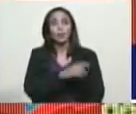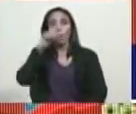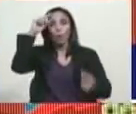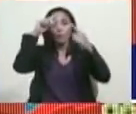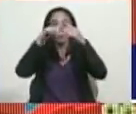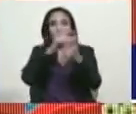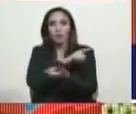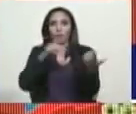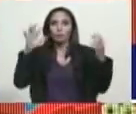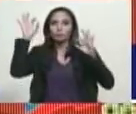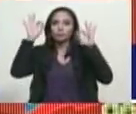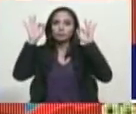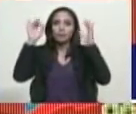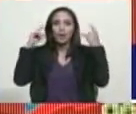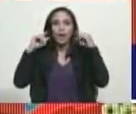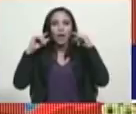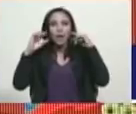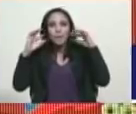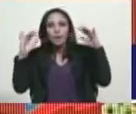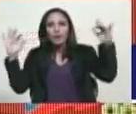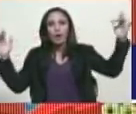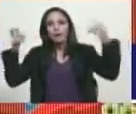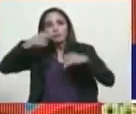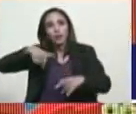Pensar en grande es pensar junto al pueblo,